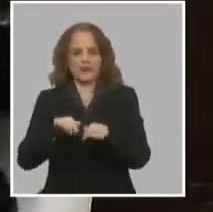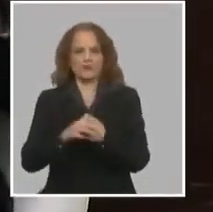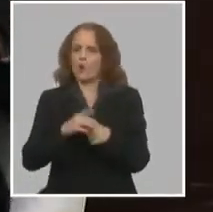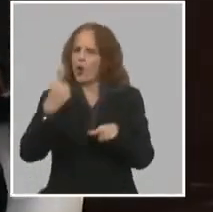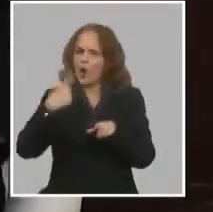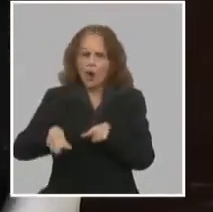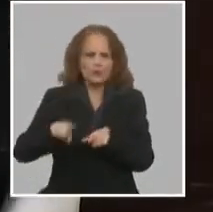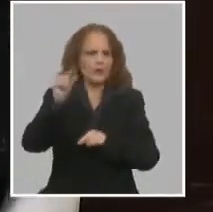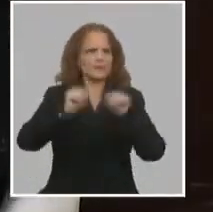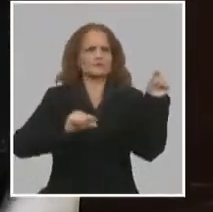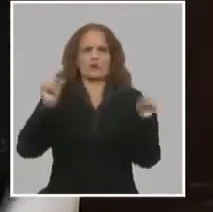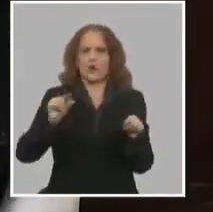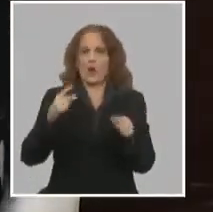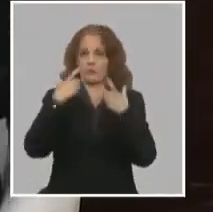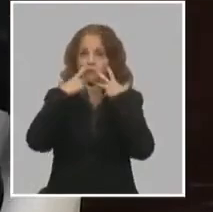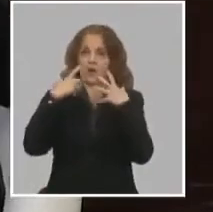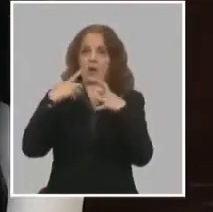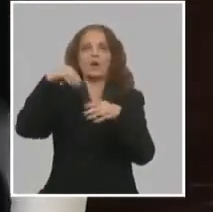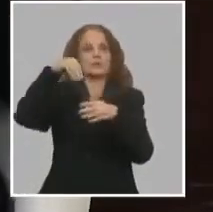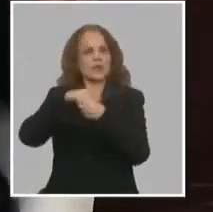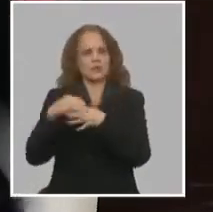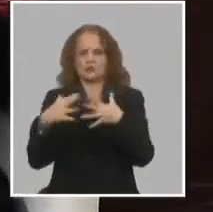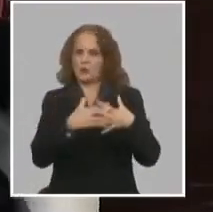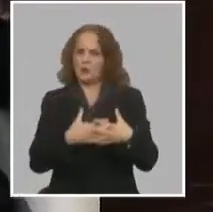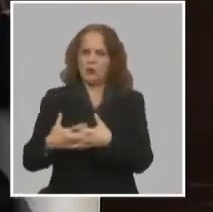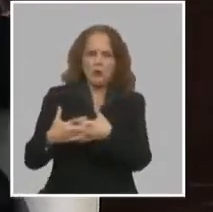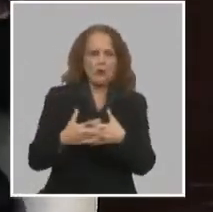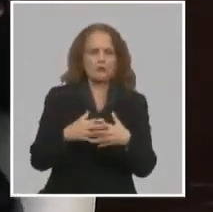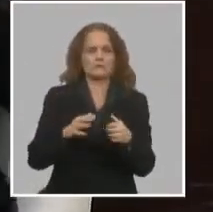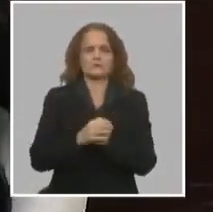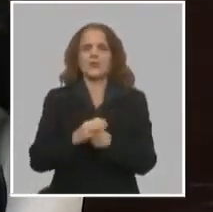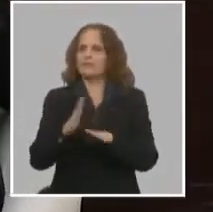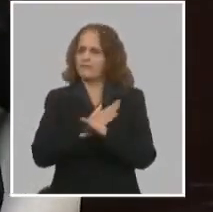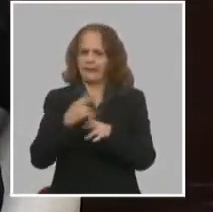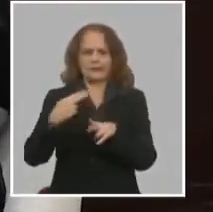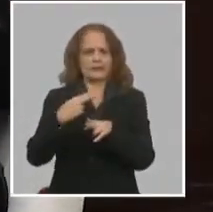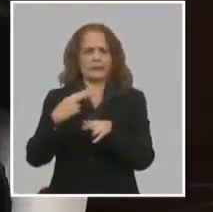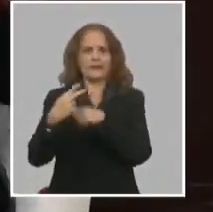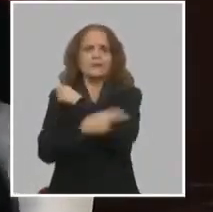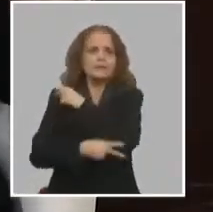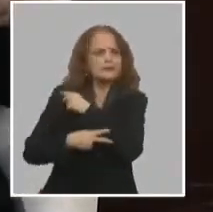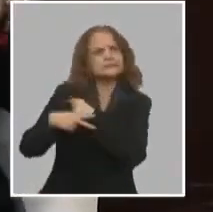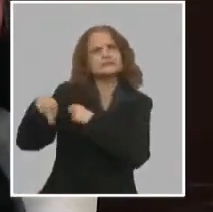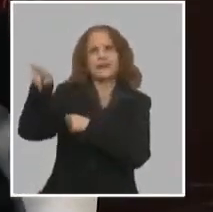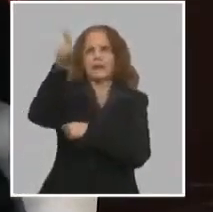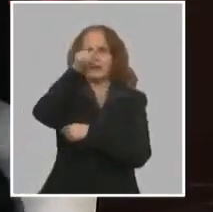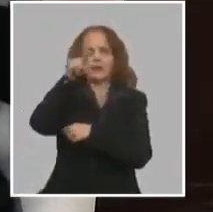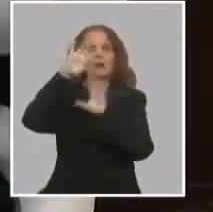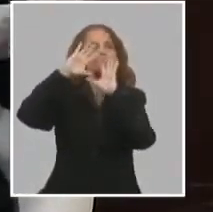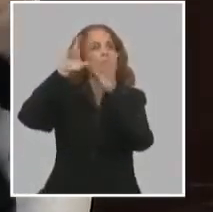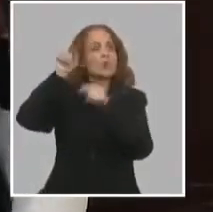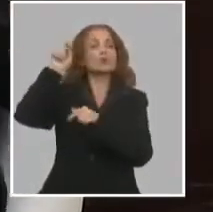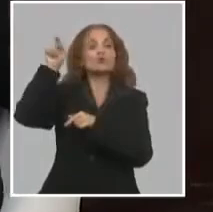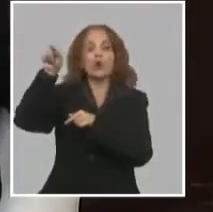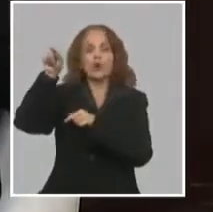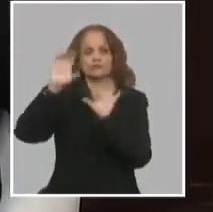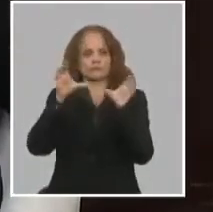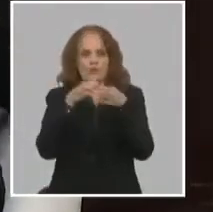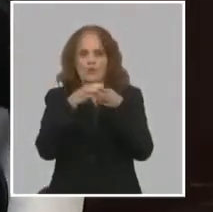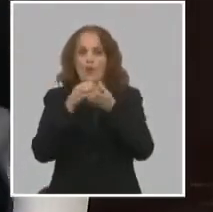Estados Unidos, o personalidades de Europa, griegos famosos y que han creado el primer comité de